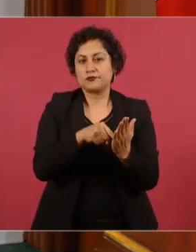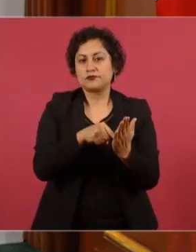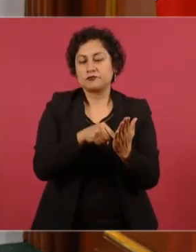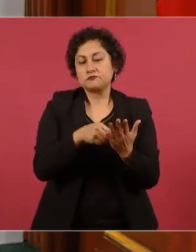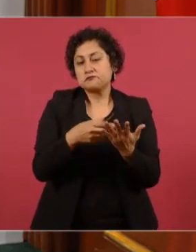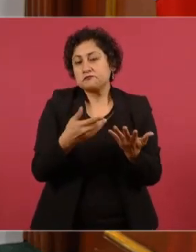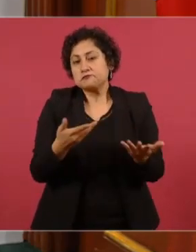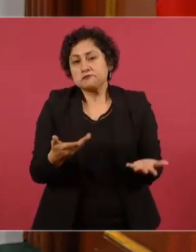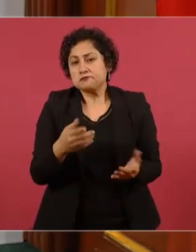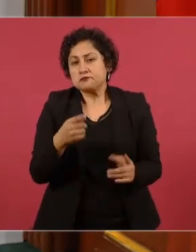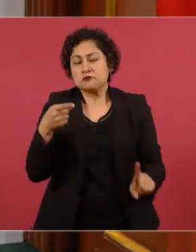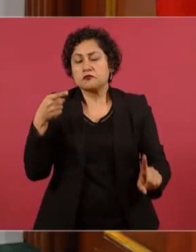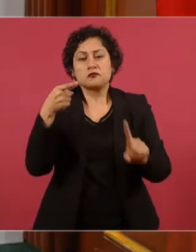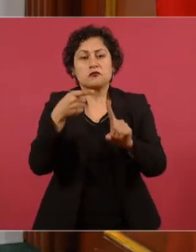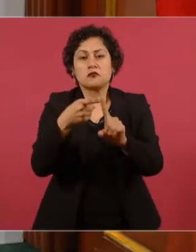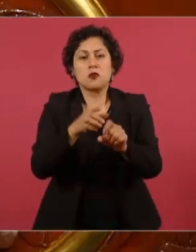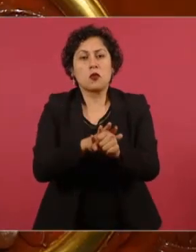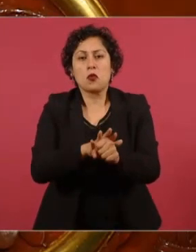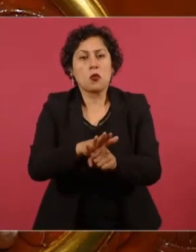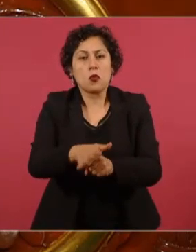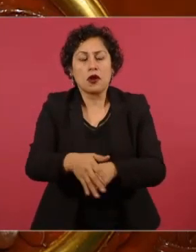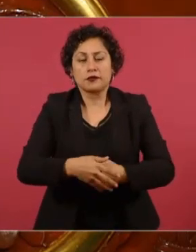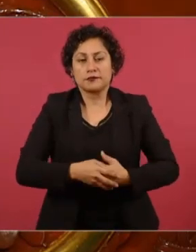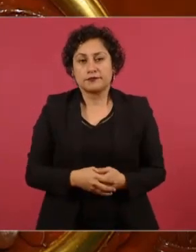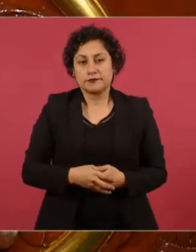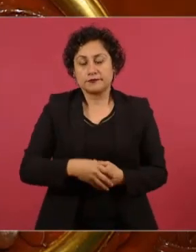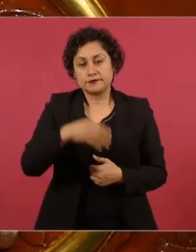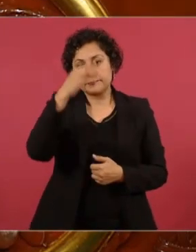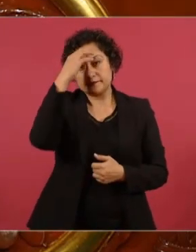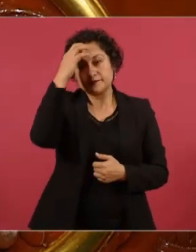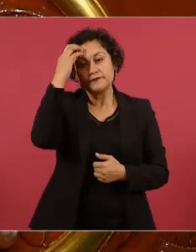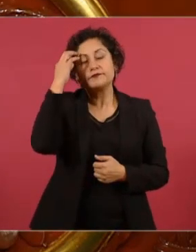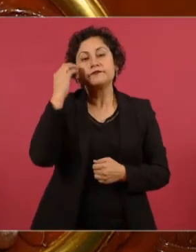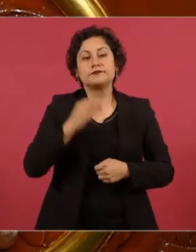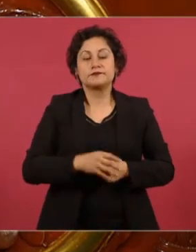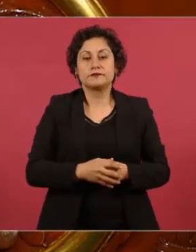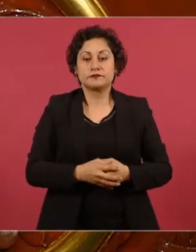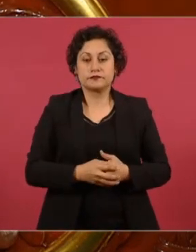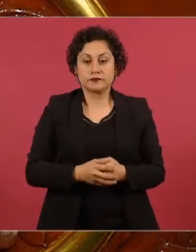proponen lo siguiente. Uno,